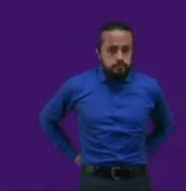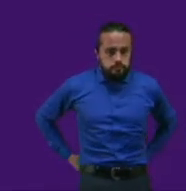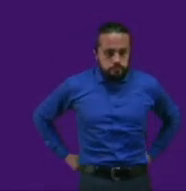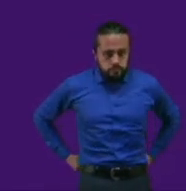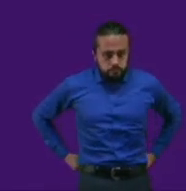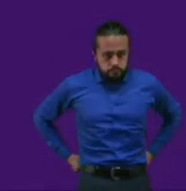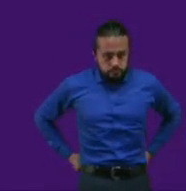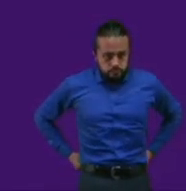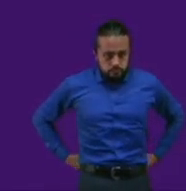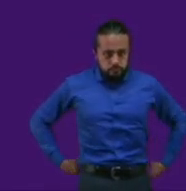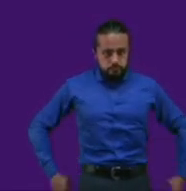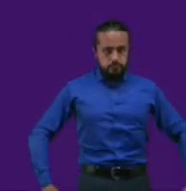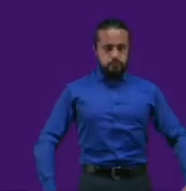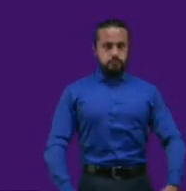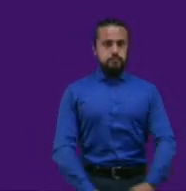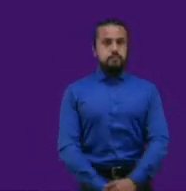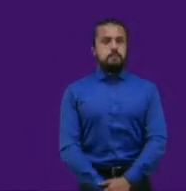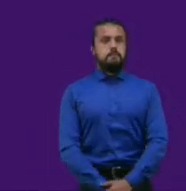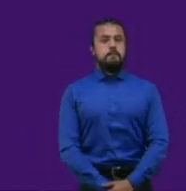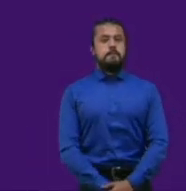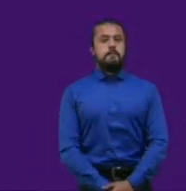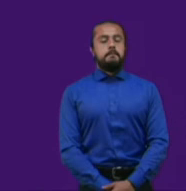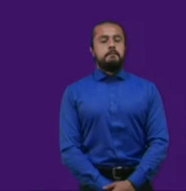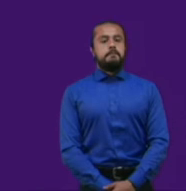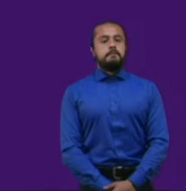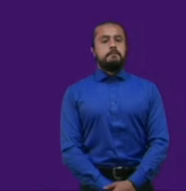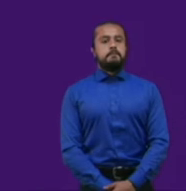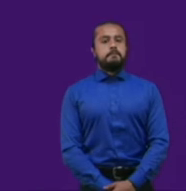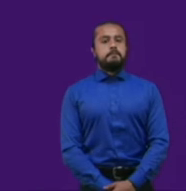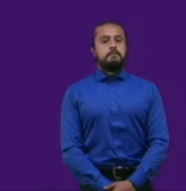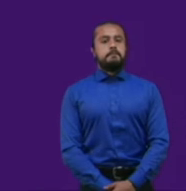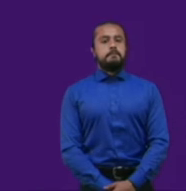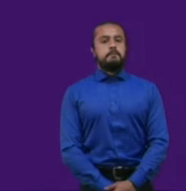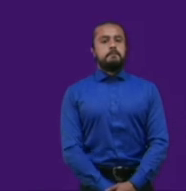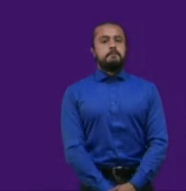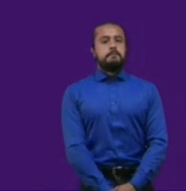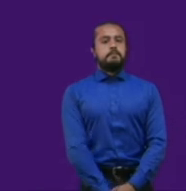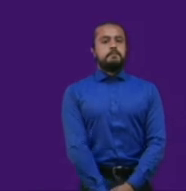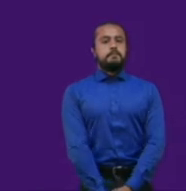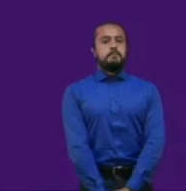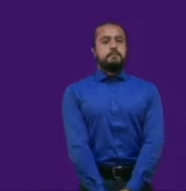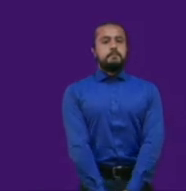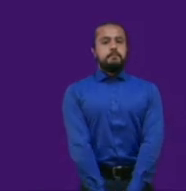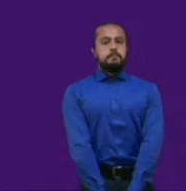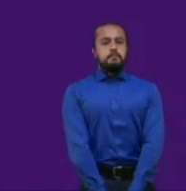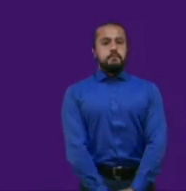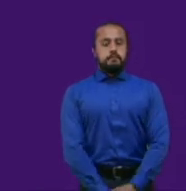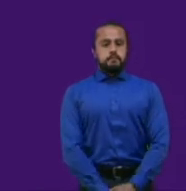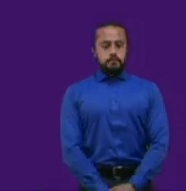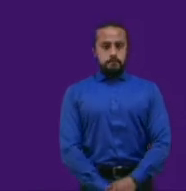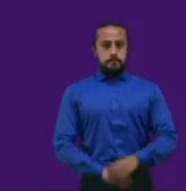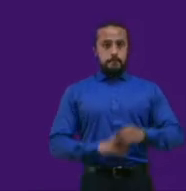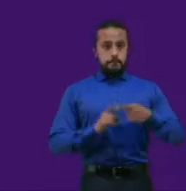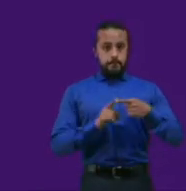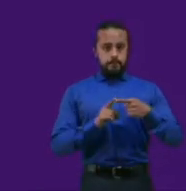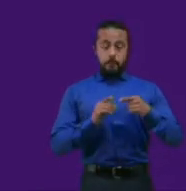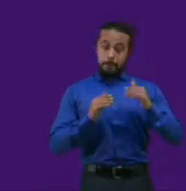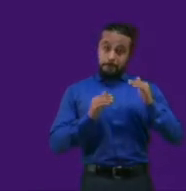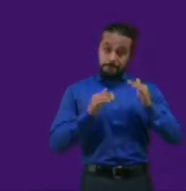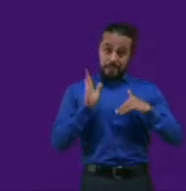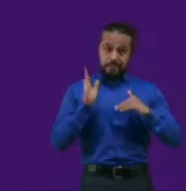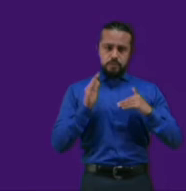Sí, entonces varias cosas. Lo primero es, la herramienta más poderosa para